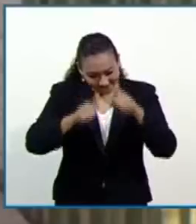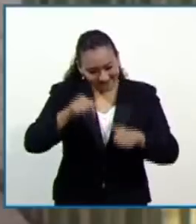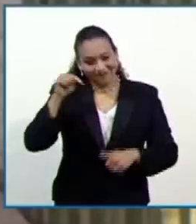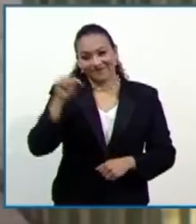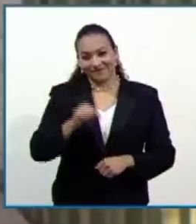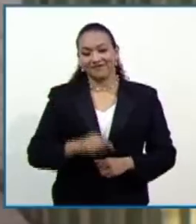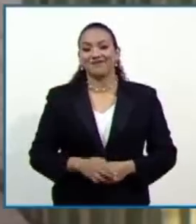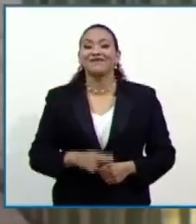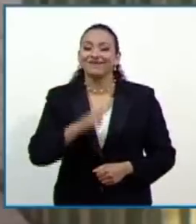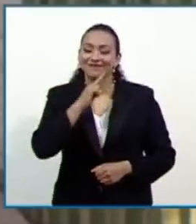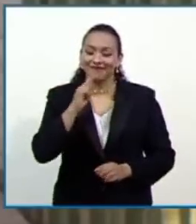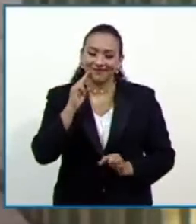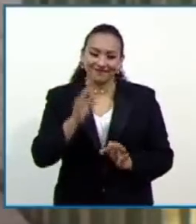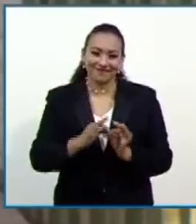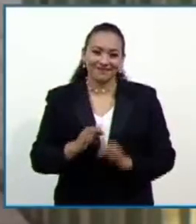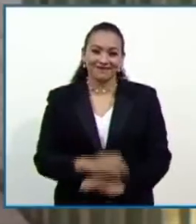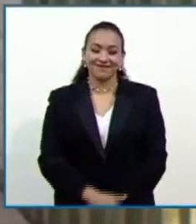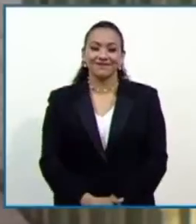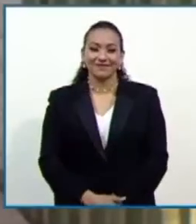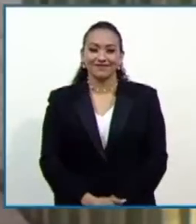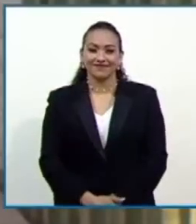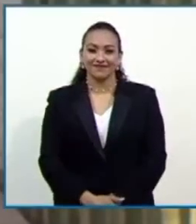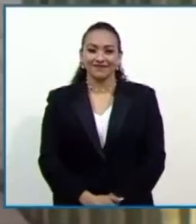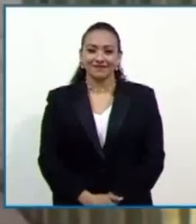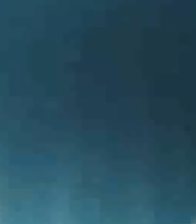Judicial de la Federación, Rosy García.